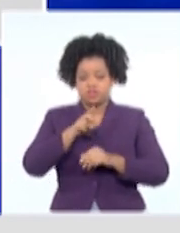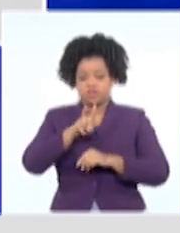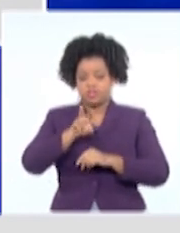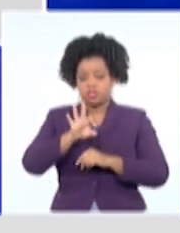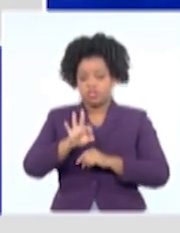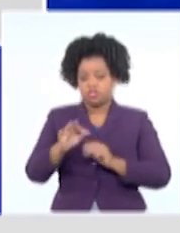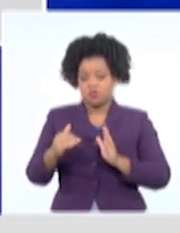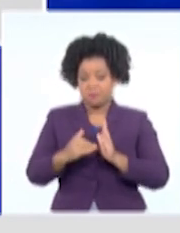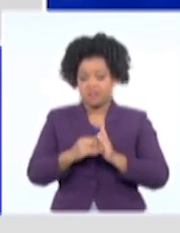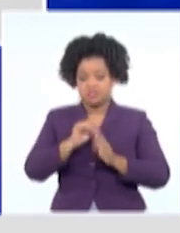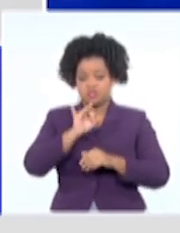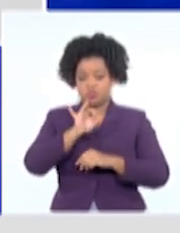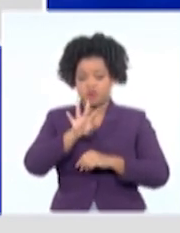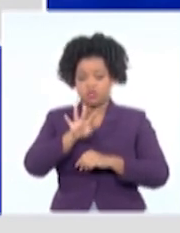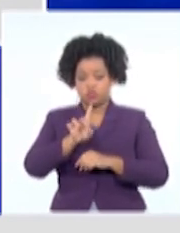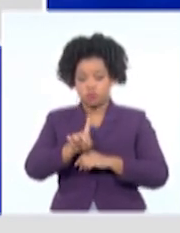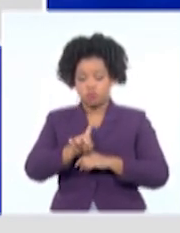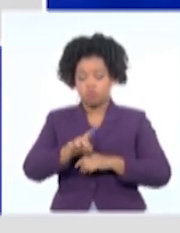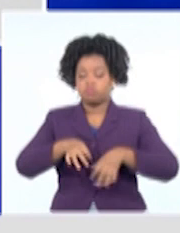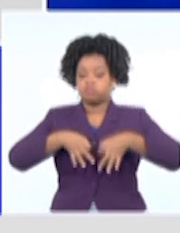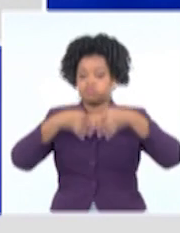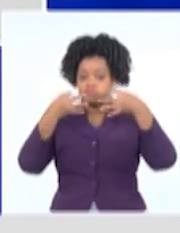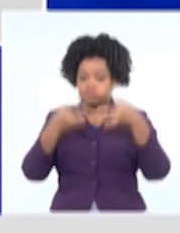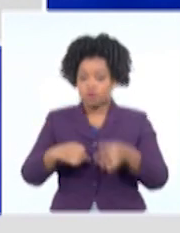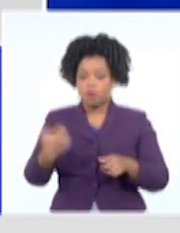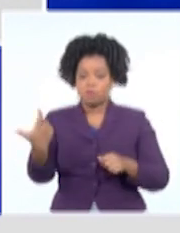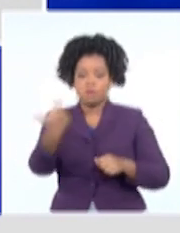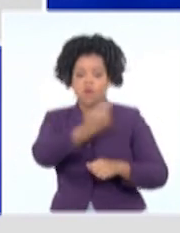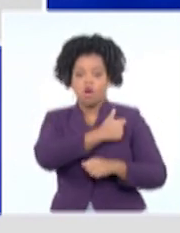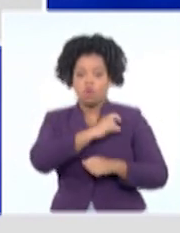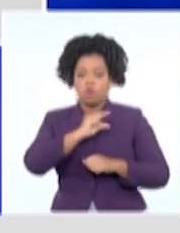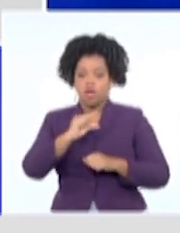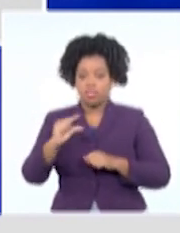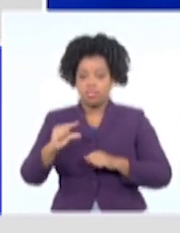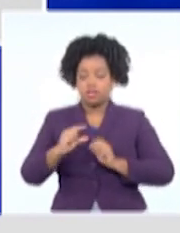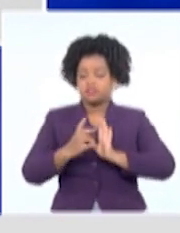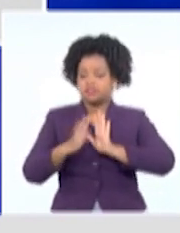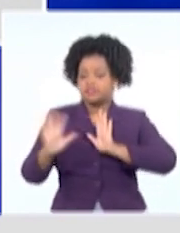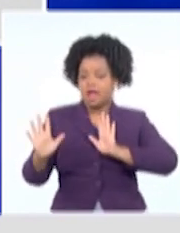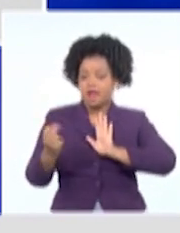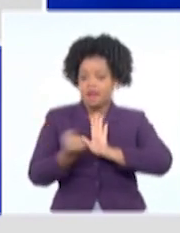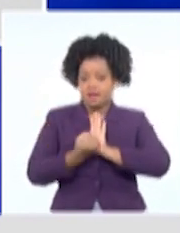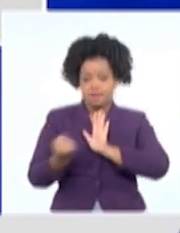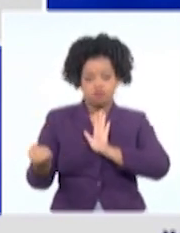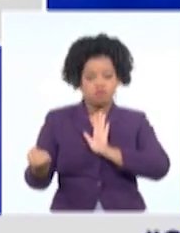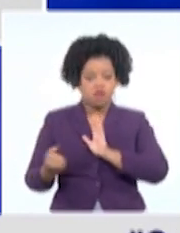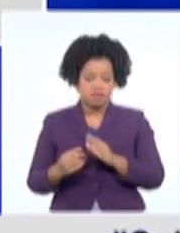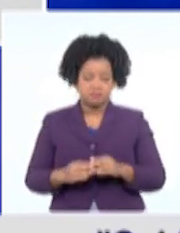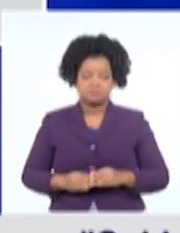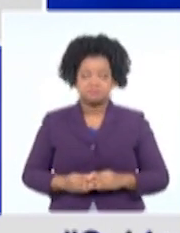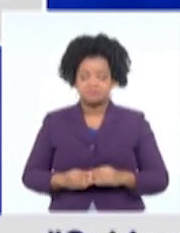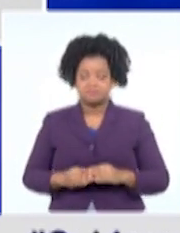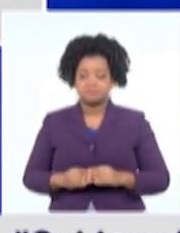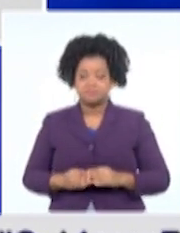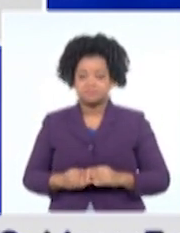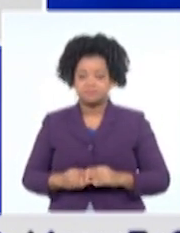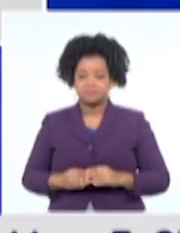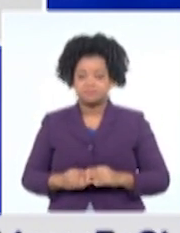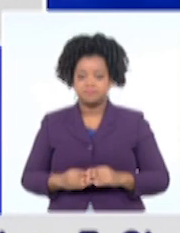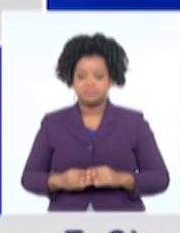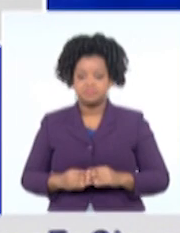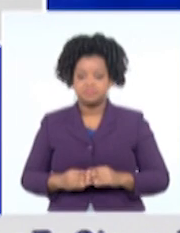14.128.741 vacunas que se han administrado a nuestra población. Y ahí el doctor